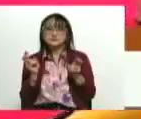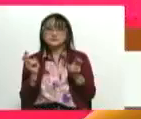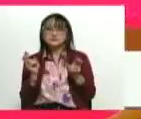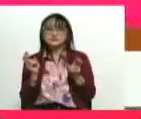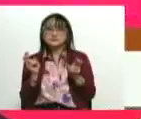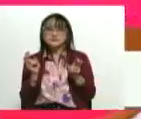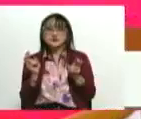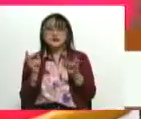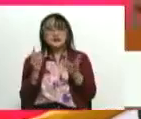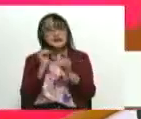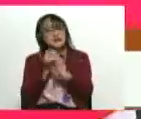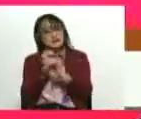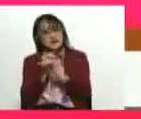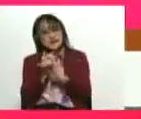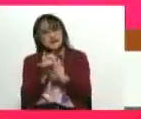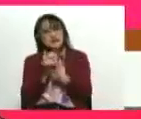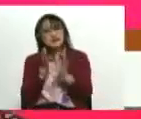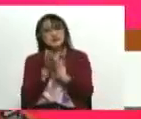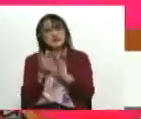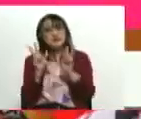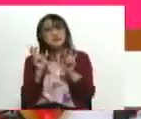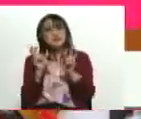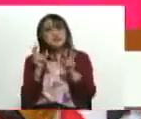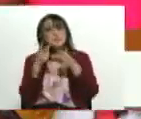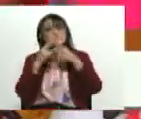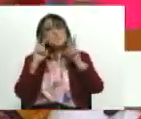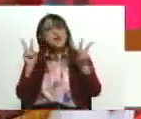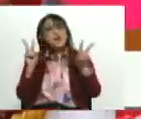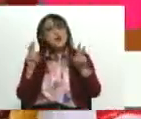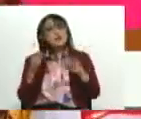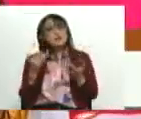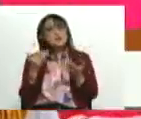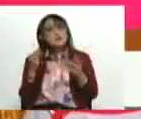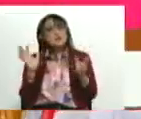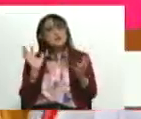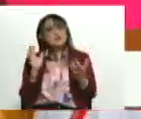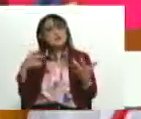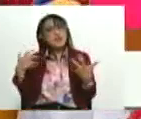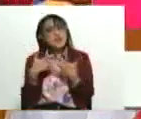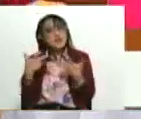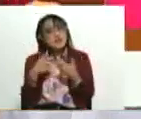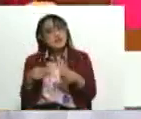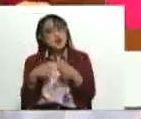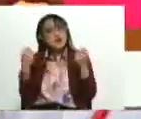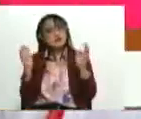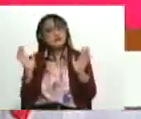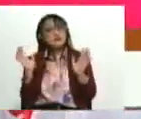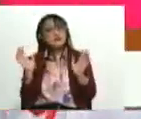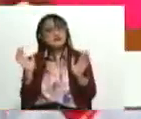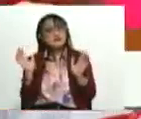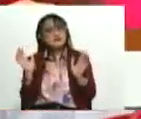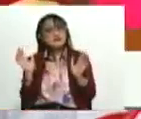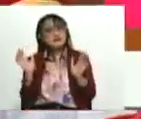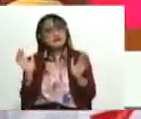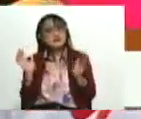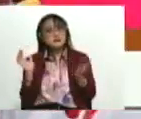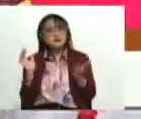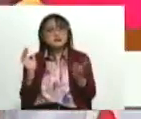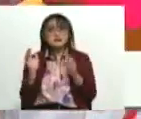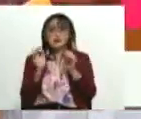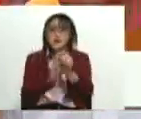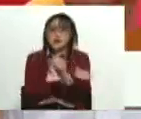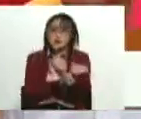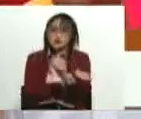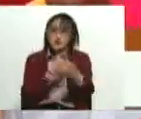a nivel de redes y de los medios sobre el tema de la paz y la violencia. La derecha, con todos sus medios, sus grandes